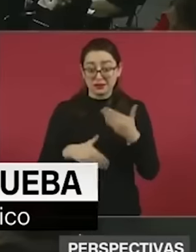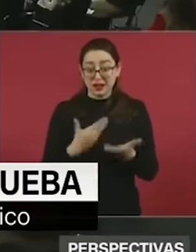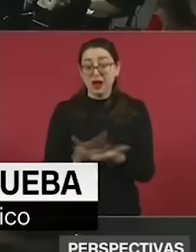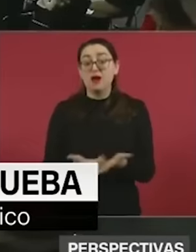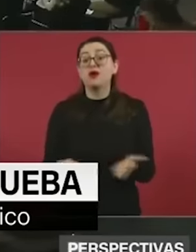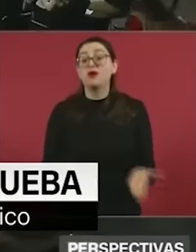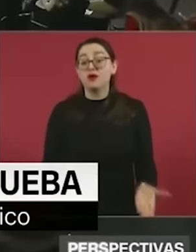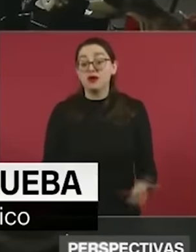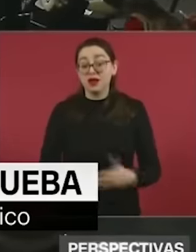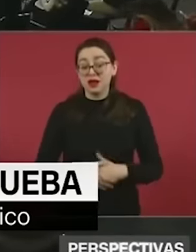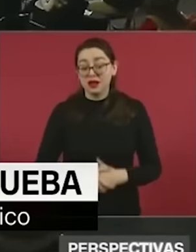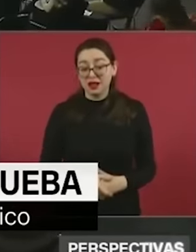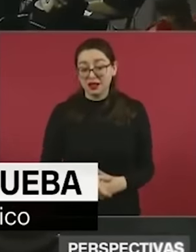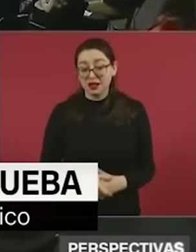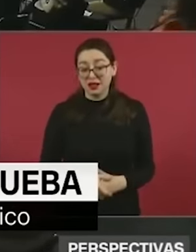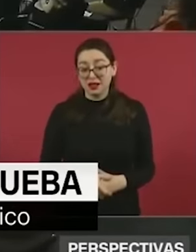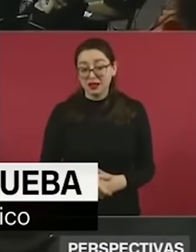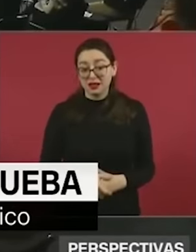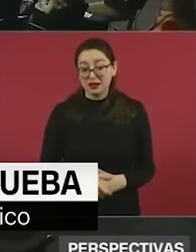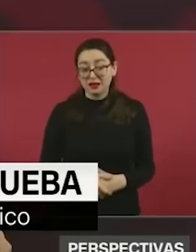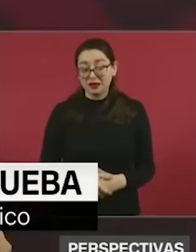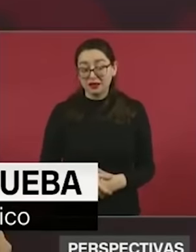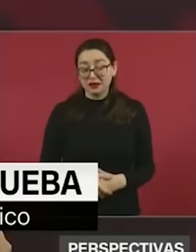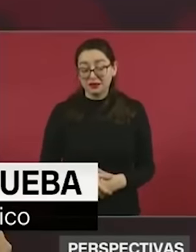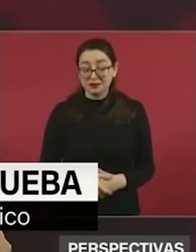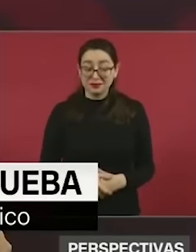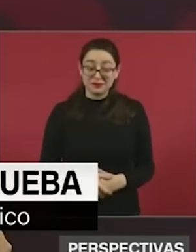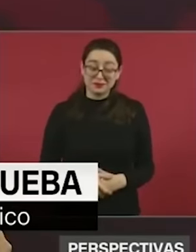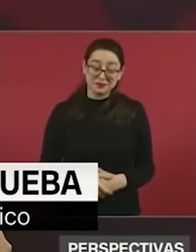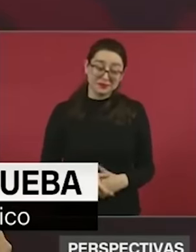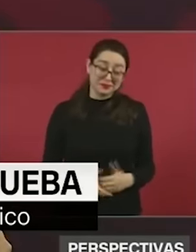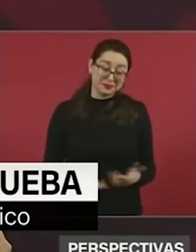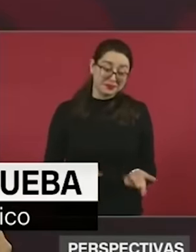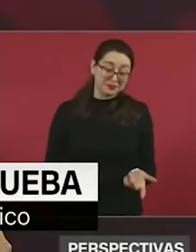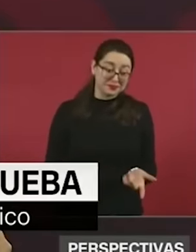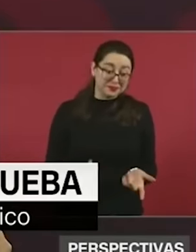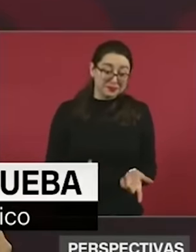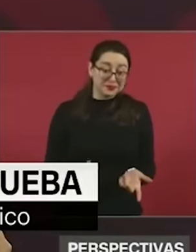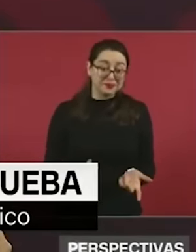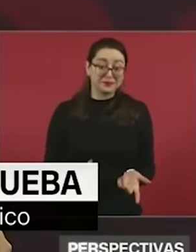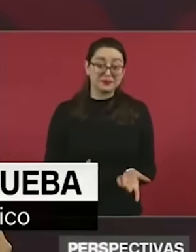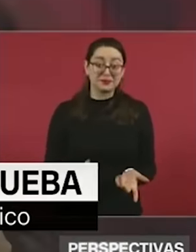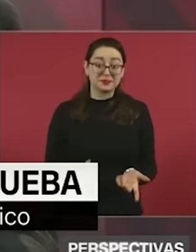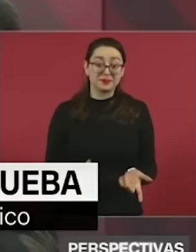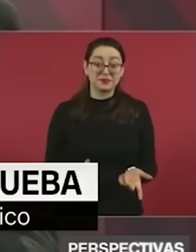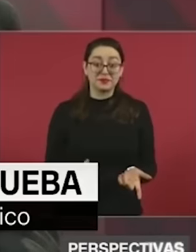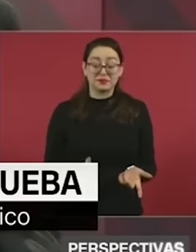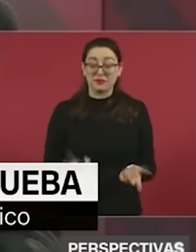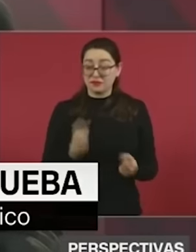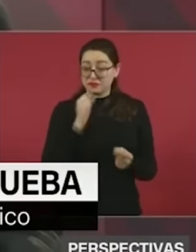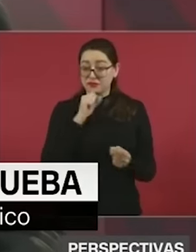Unidos dado premios nobeles a